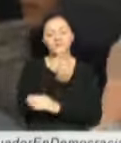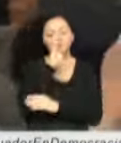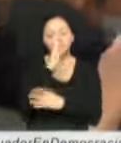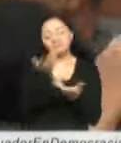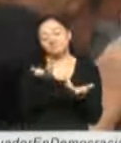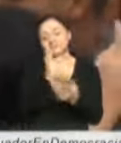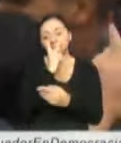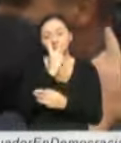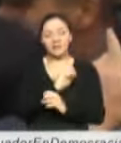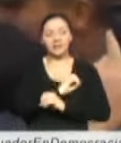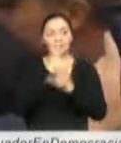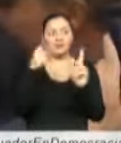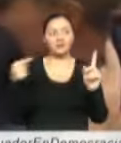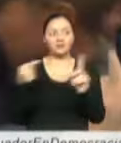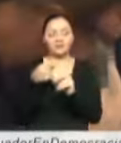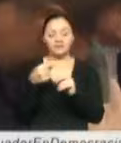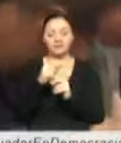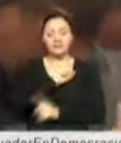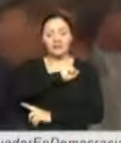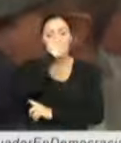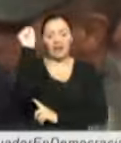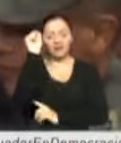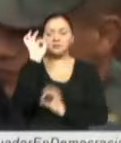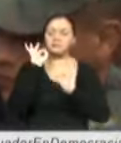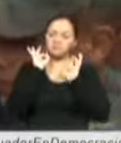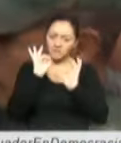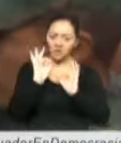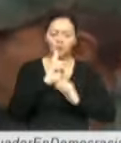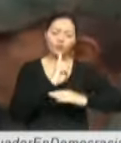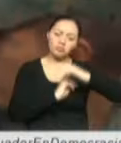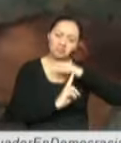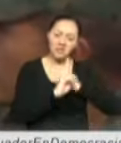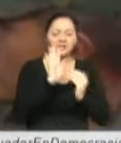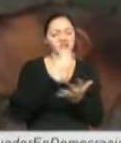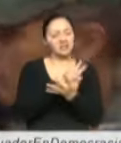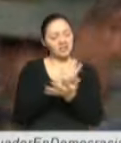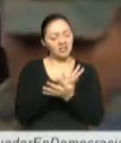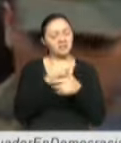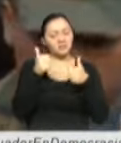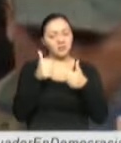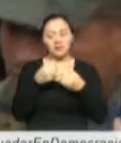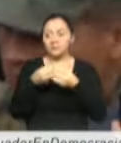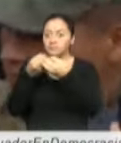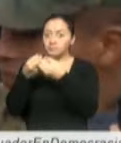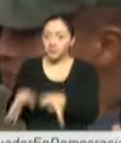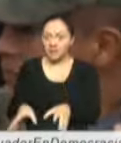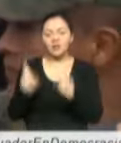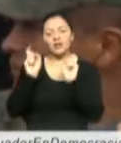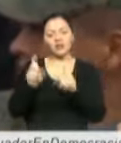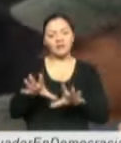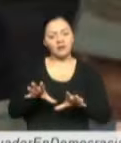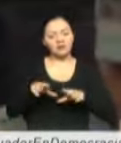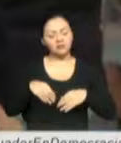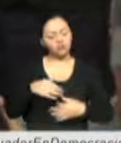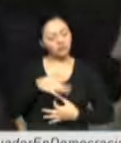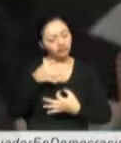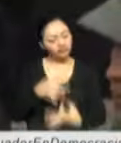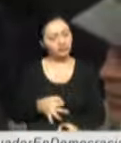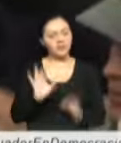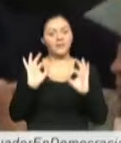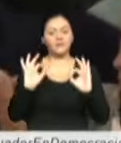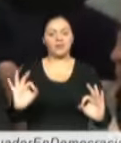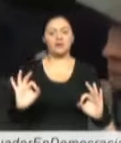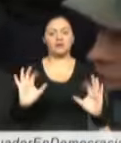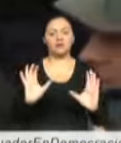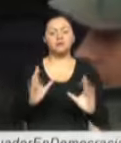dicho el presidente de la República: si se gana, hay que ganar con humildad, y si se pierde, hay que perder con dignidad. Lo ha dicho el presidente